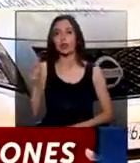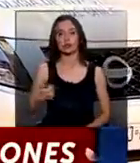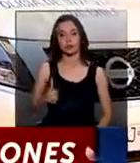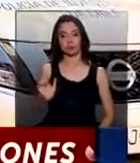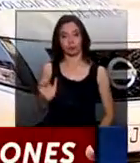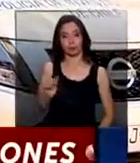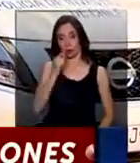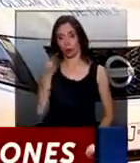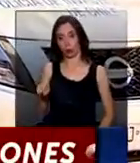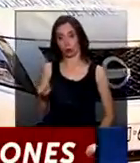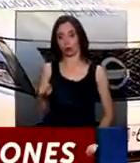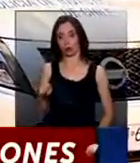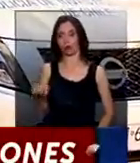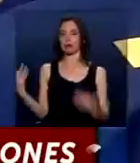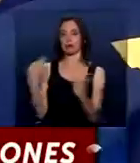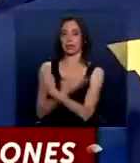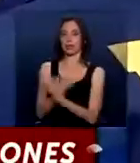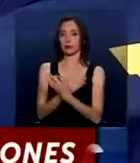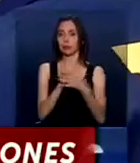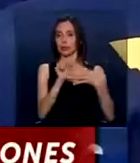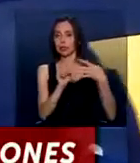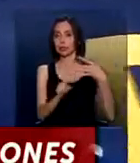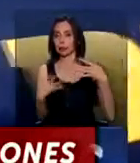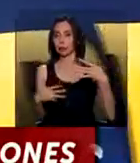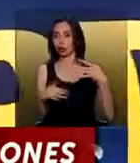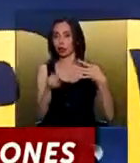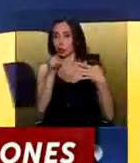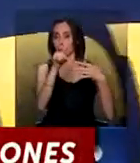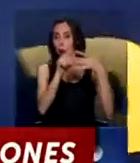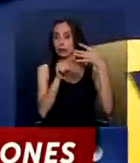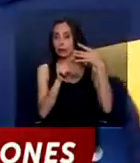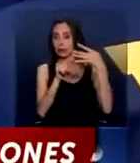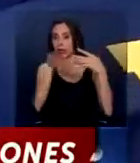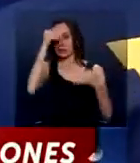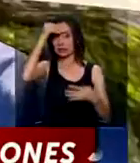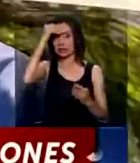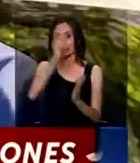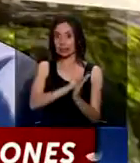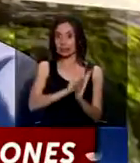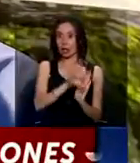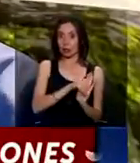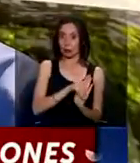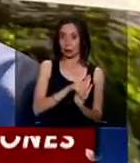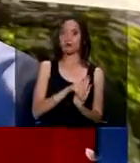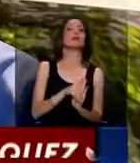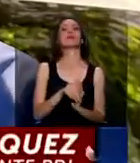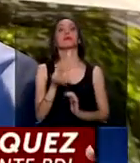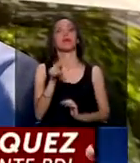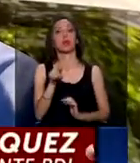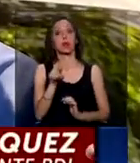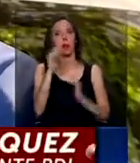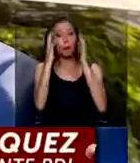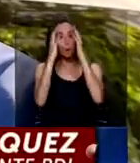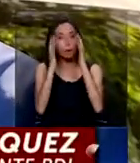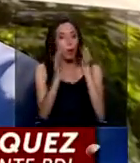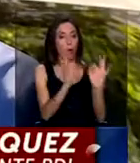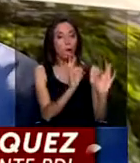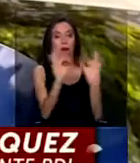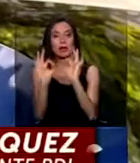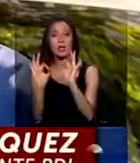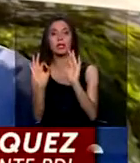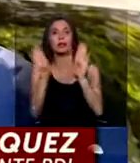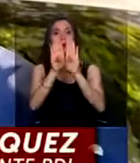de la PDI nos aclara algunos puntos claves que usted debe tomar nota. Deben preocuparse de dejar bien